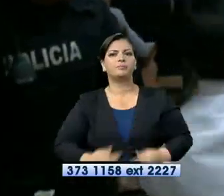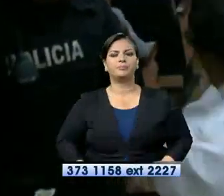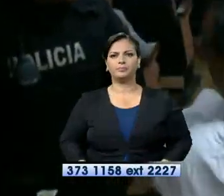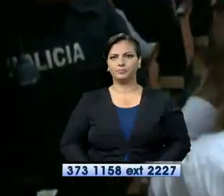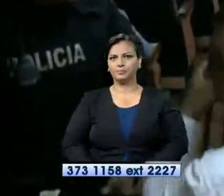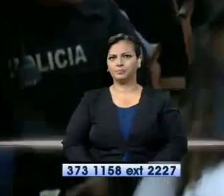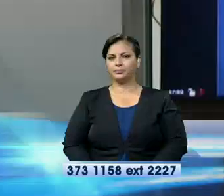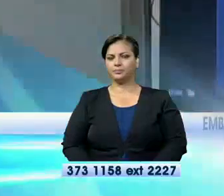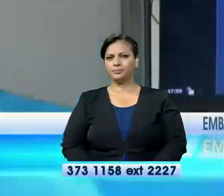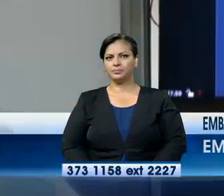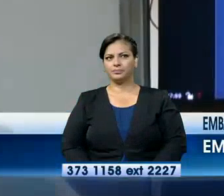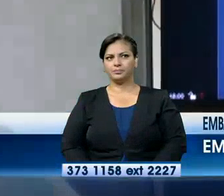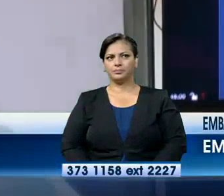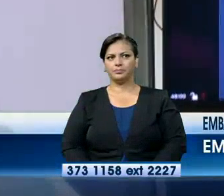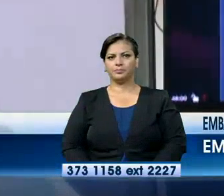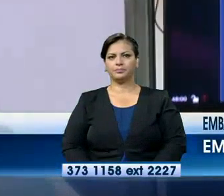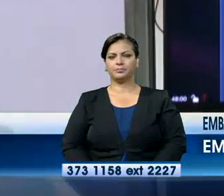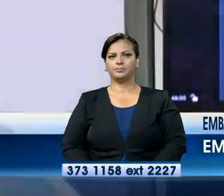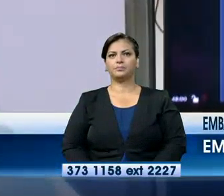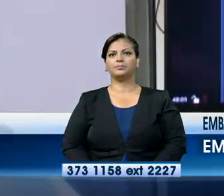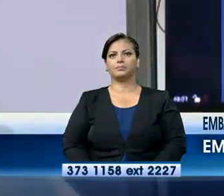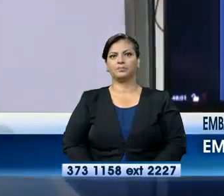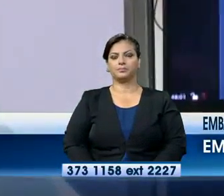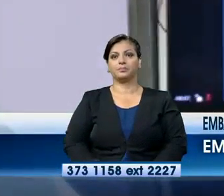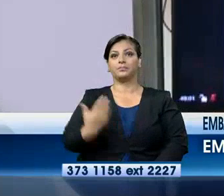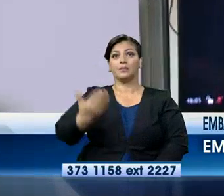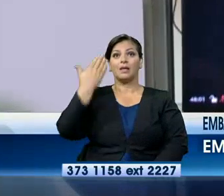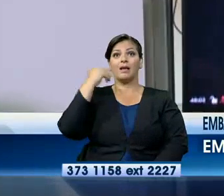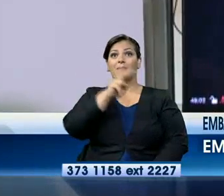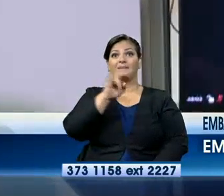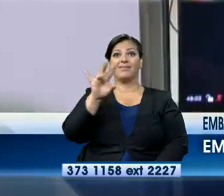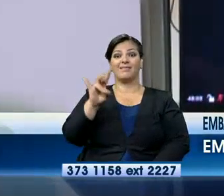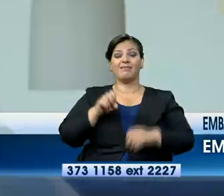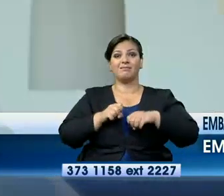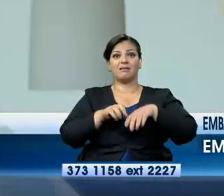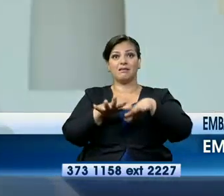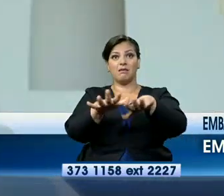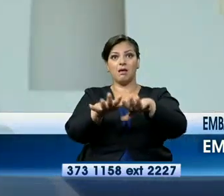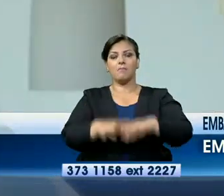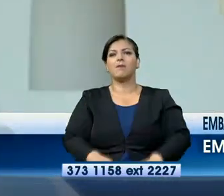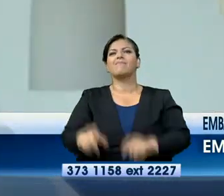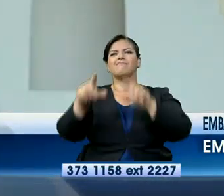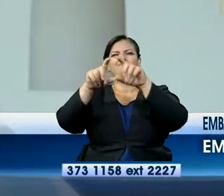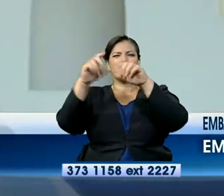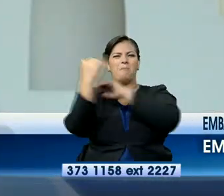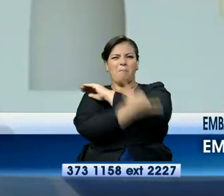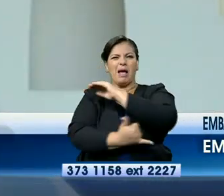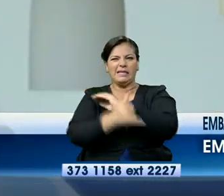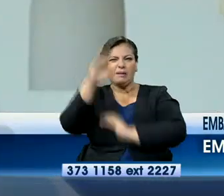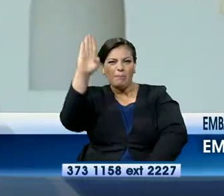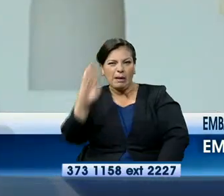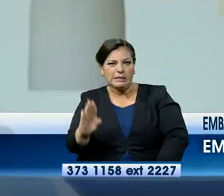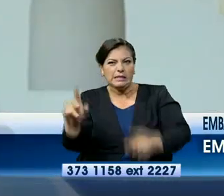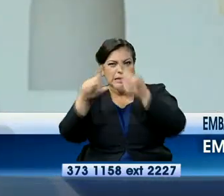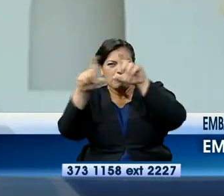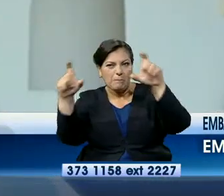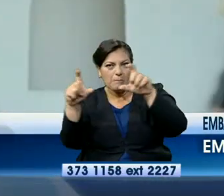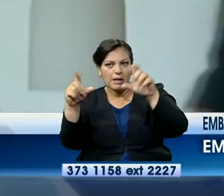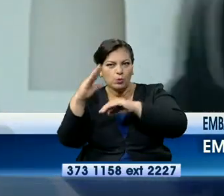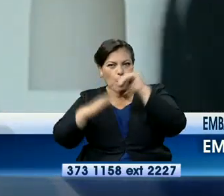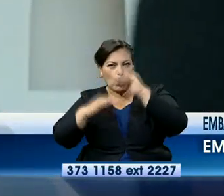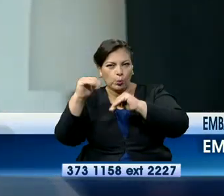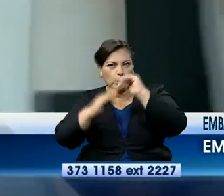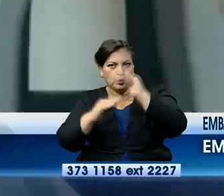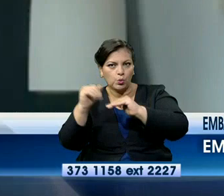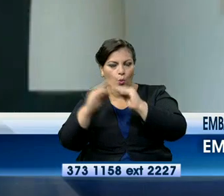Fue una versión desde Brasil a través de videoconferencia el pasado 27 de septiembre que José Concenciao Santos de la Torre de Odebrecht